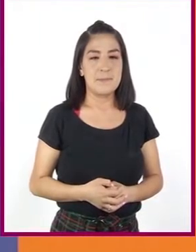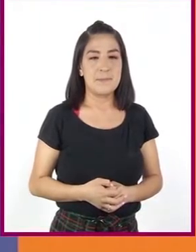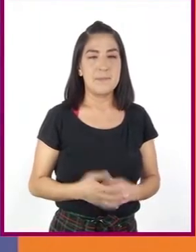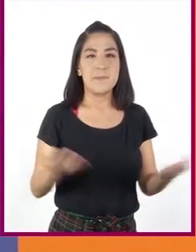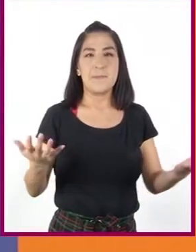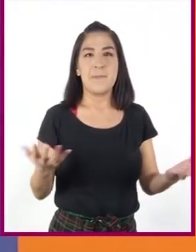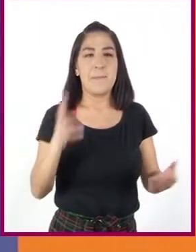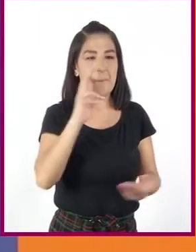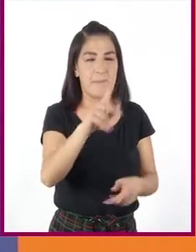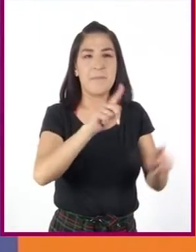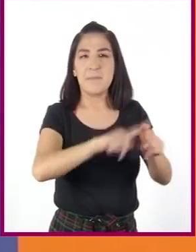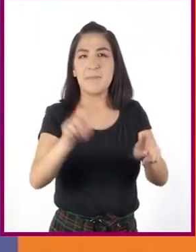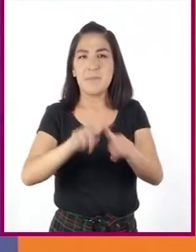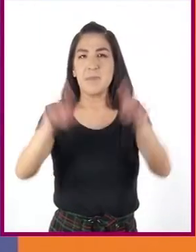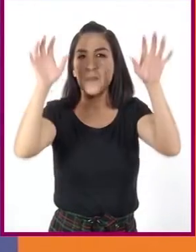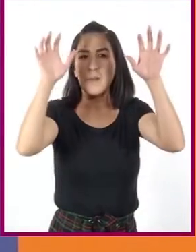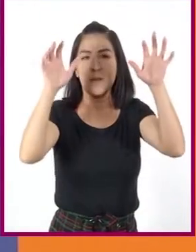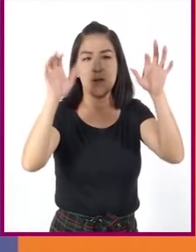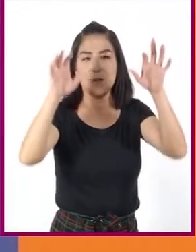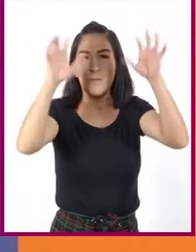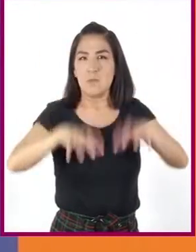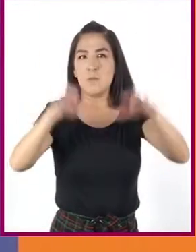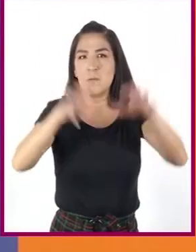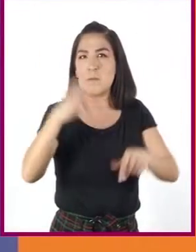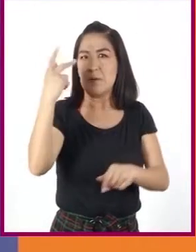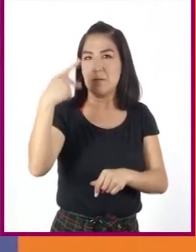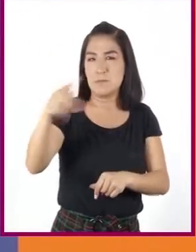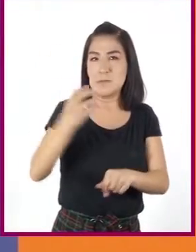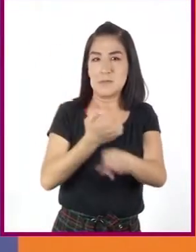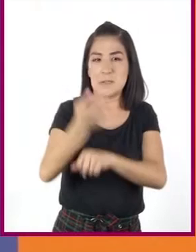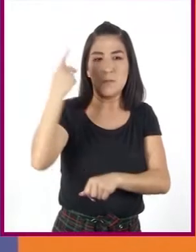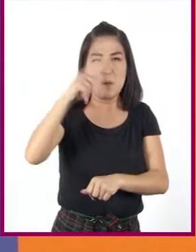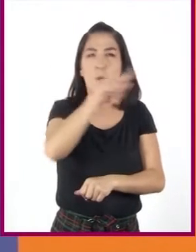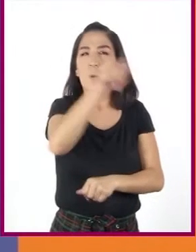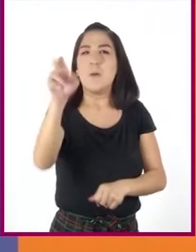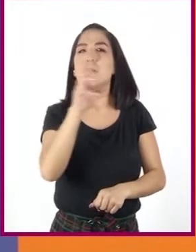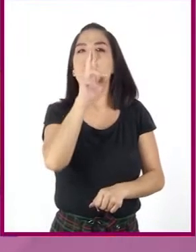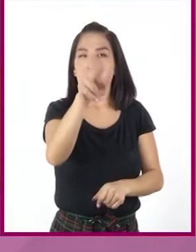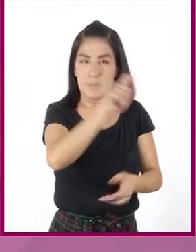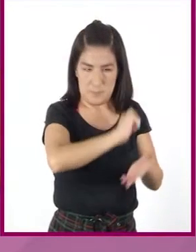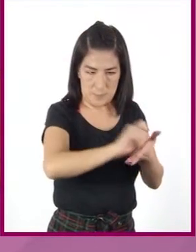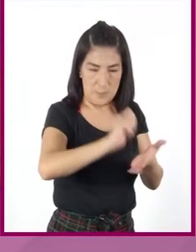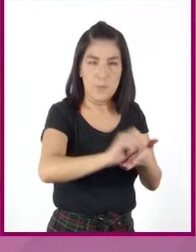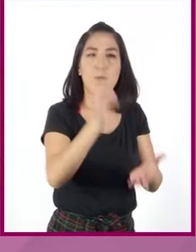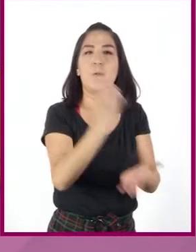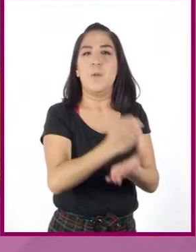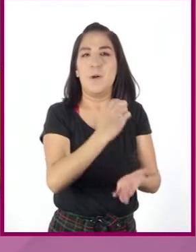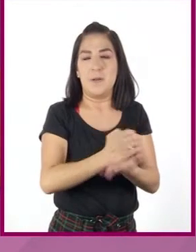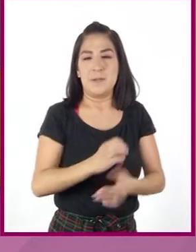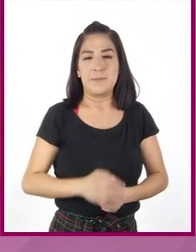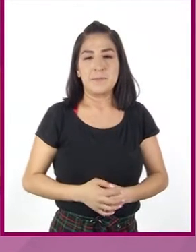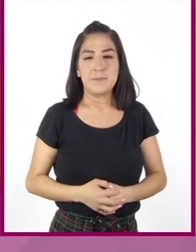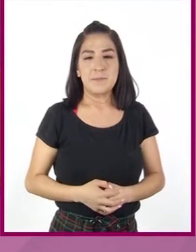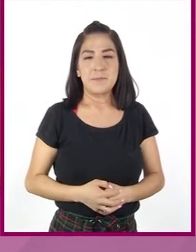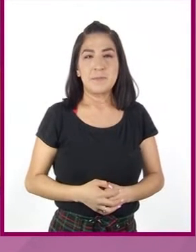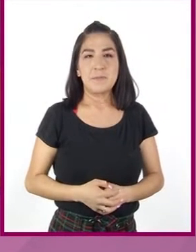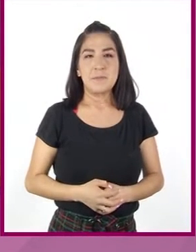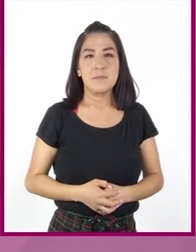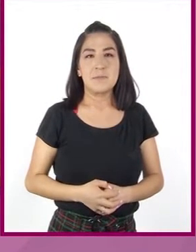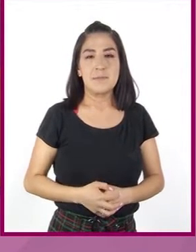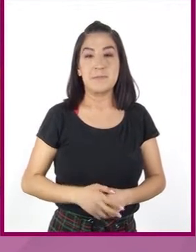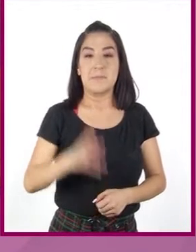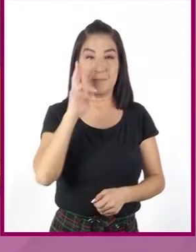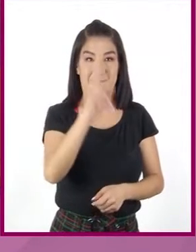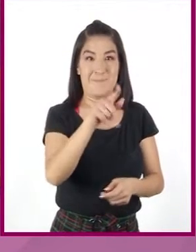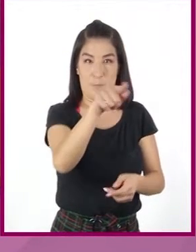¿Qué tipo de lluvias están presentes en el estado de Puebla? Respondan en su libreta. Como pudimos observar